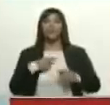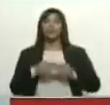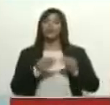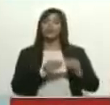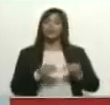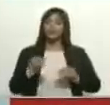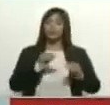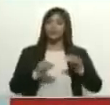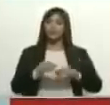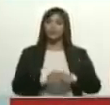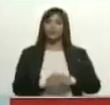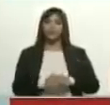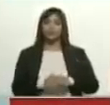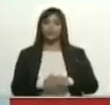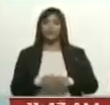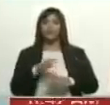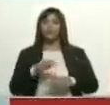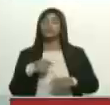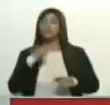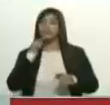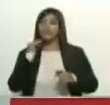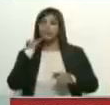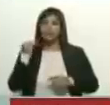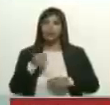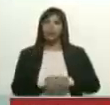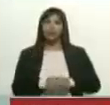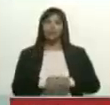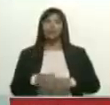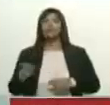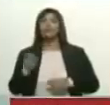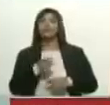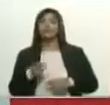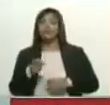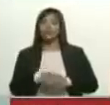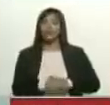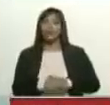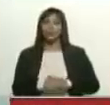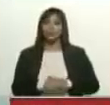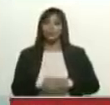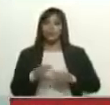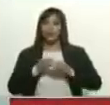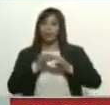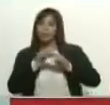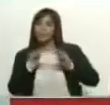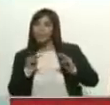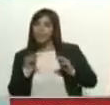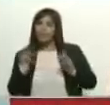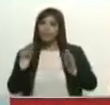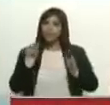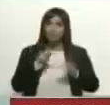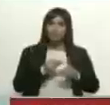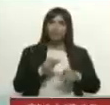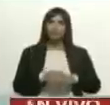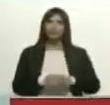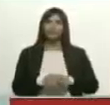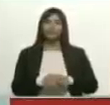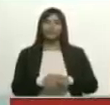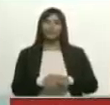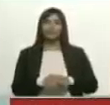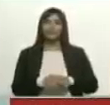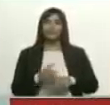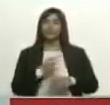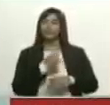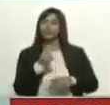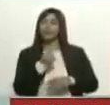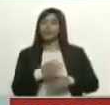disfrazando esas intenciones, buscar el método directo de,